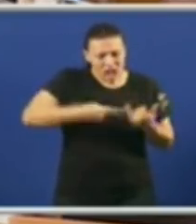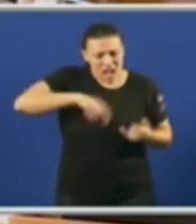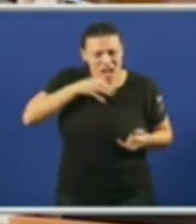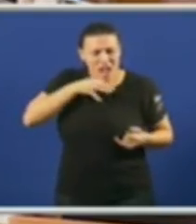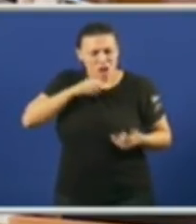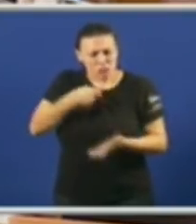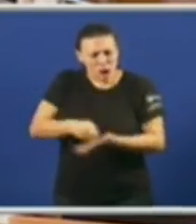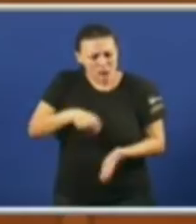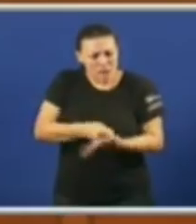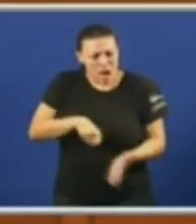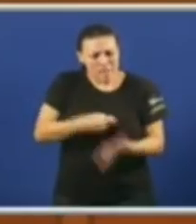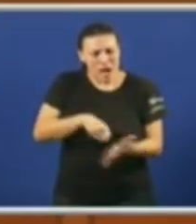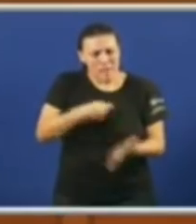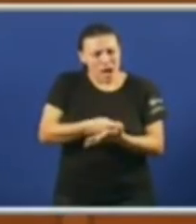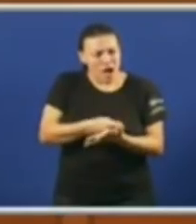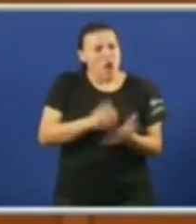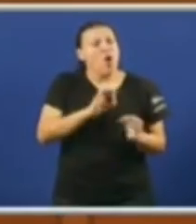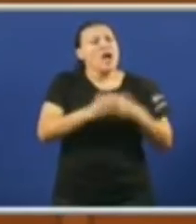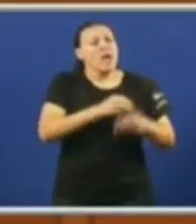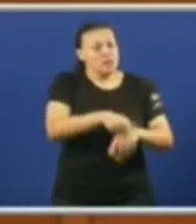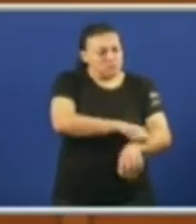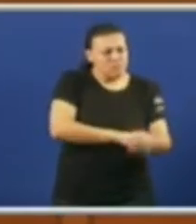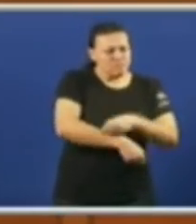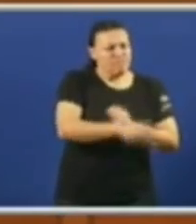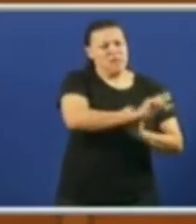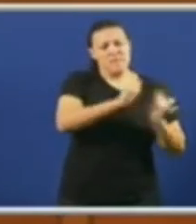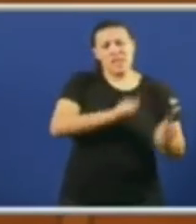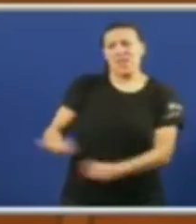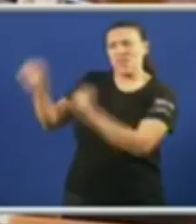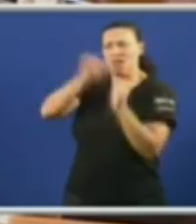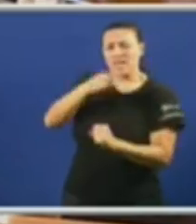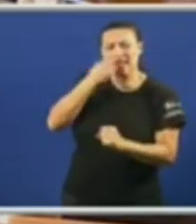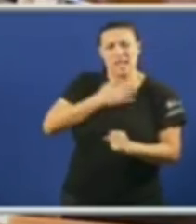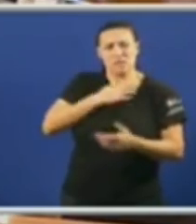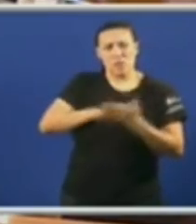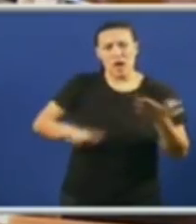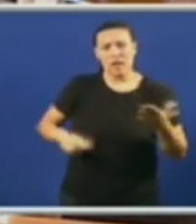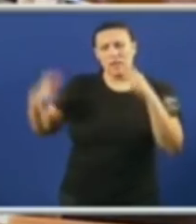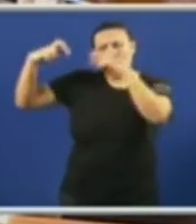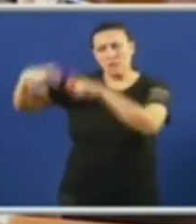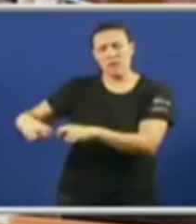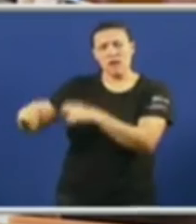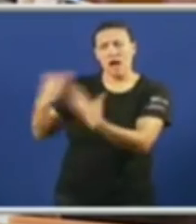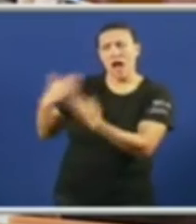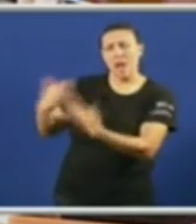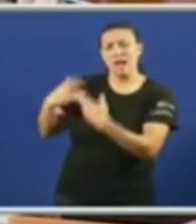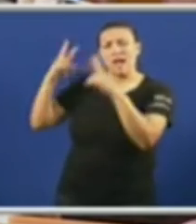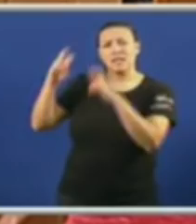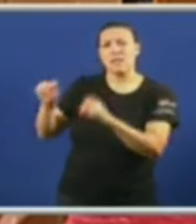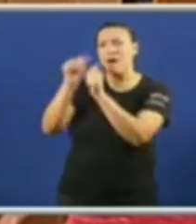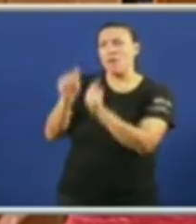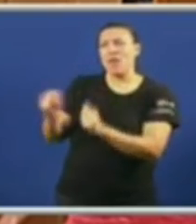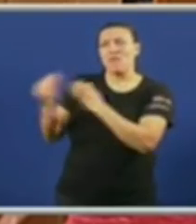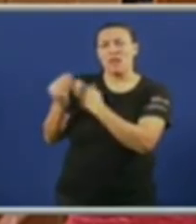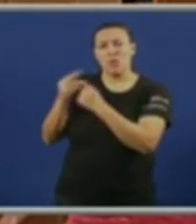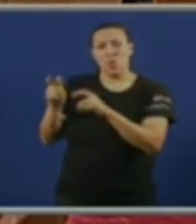facturas ou vai a empezar a defender o interese de Galiza en primeiro lugar no debate sobre o novo modelo de financiamento.